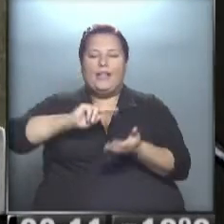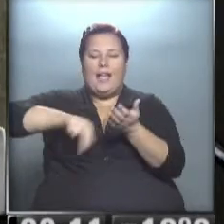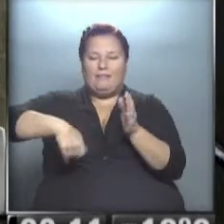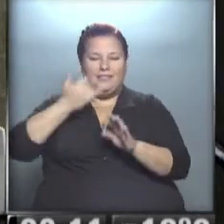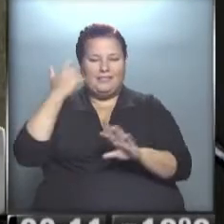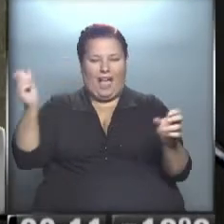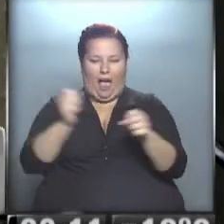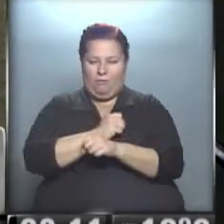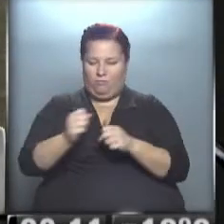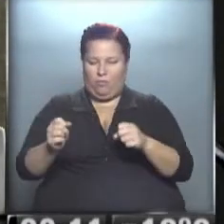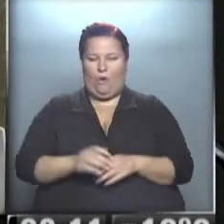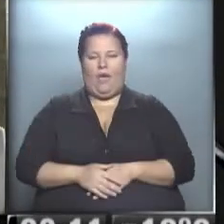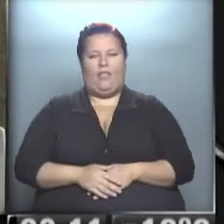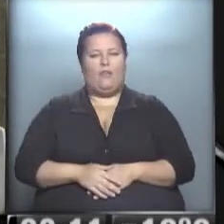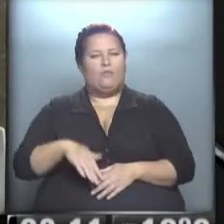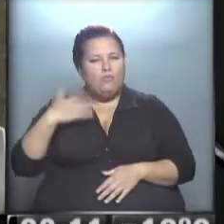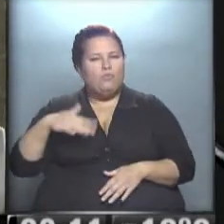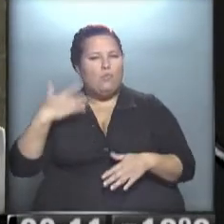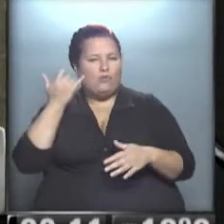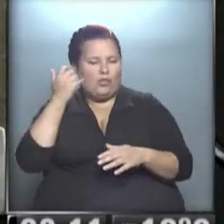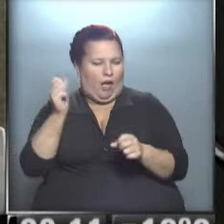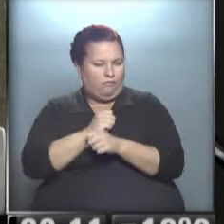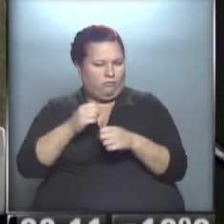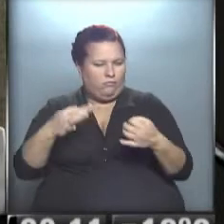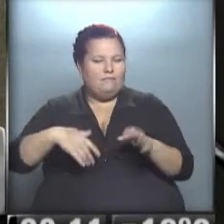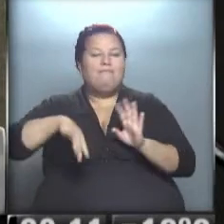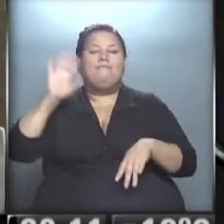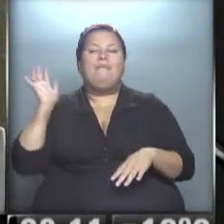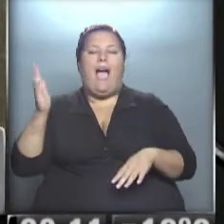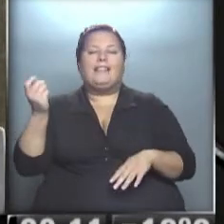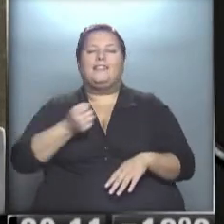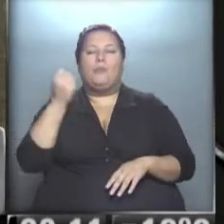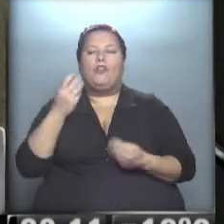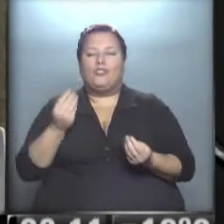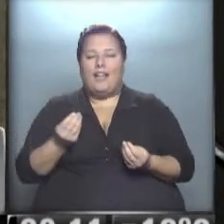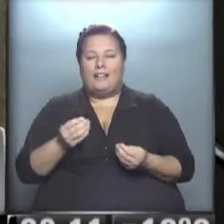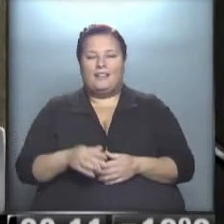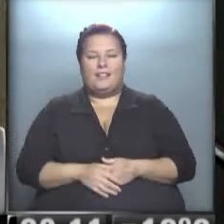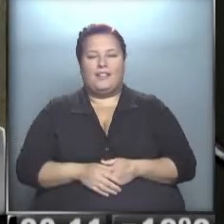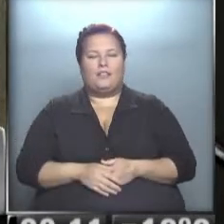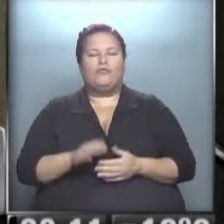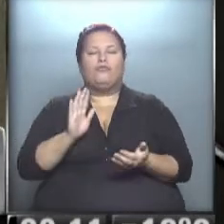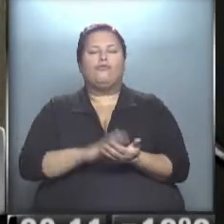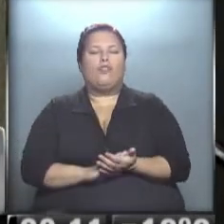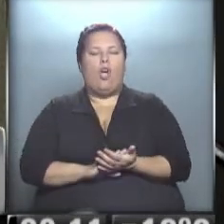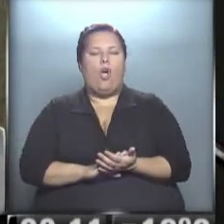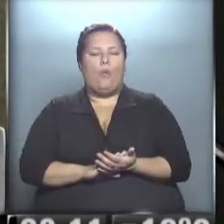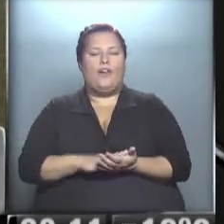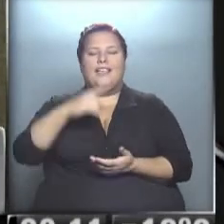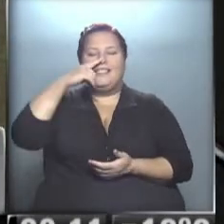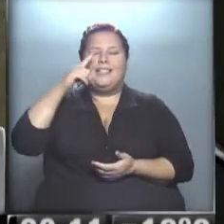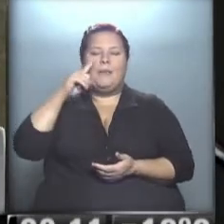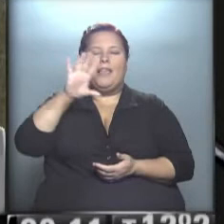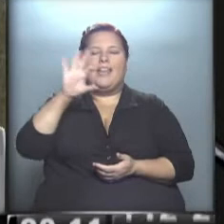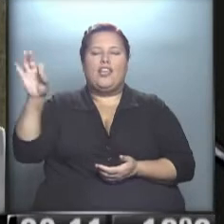suscriptos se han destacado muchos los más importantes obviamente tienen que ver con casi 7.500